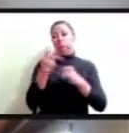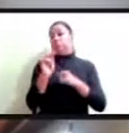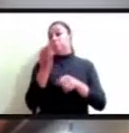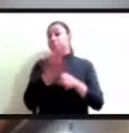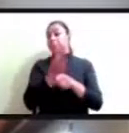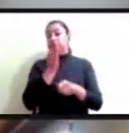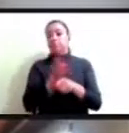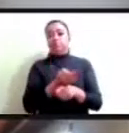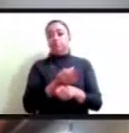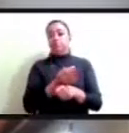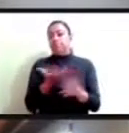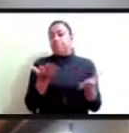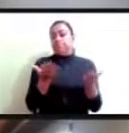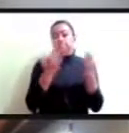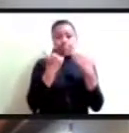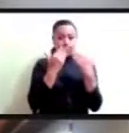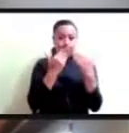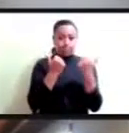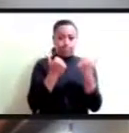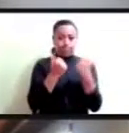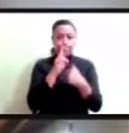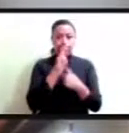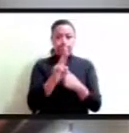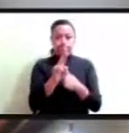tampoco nos contesta.